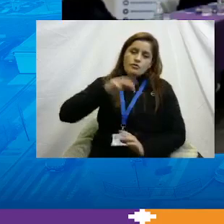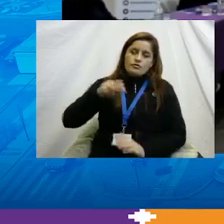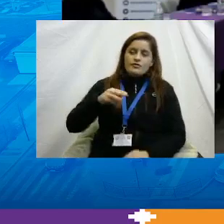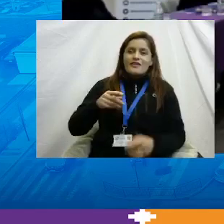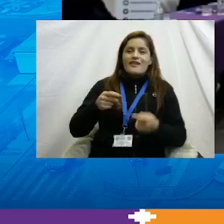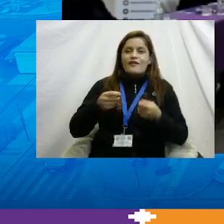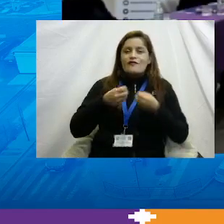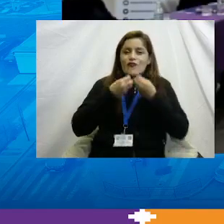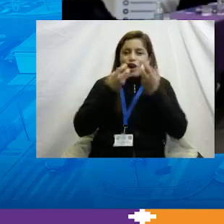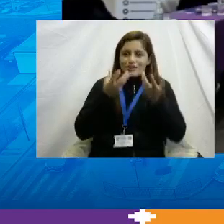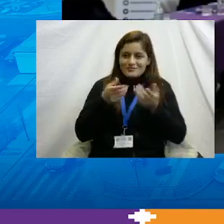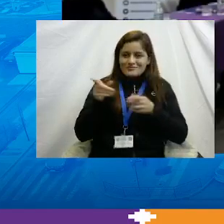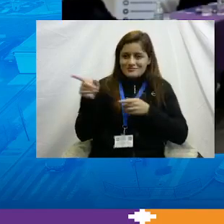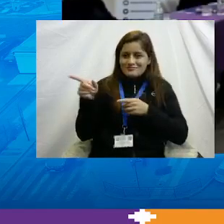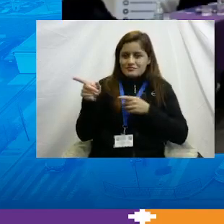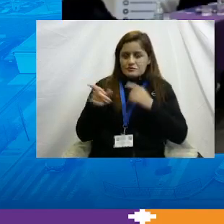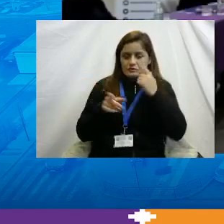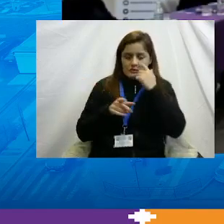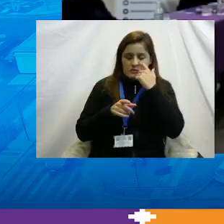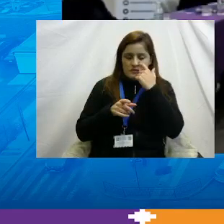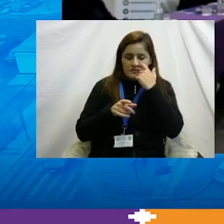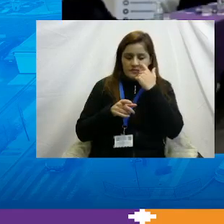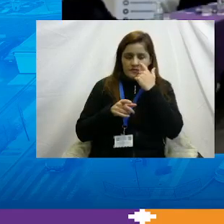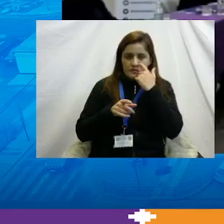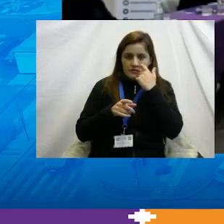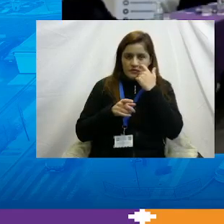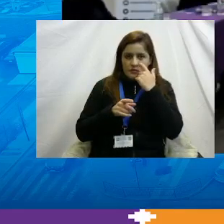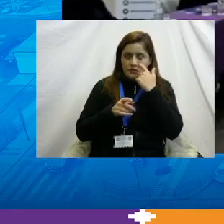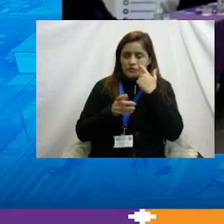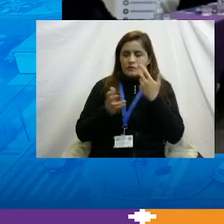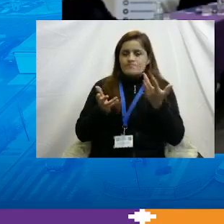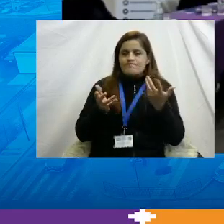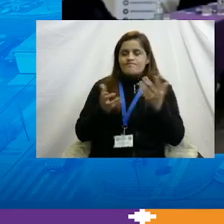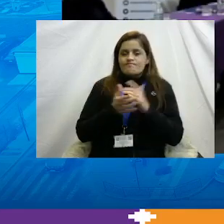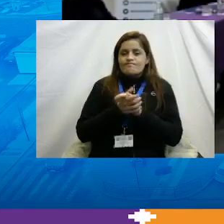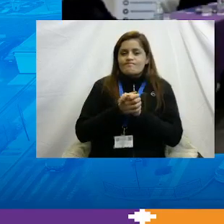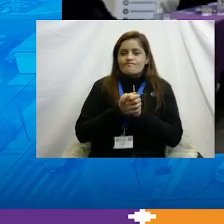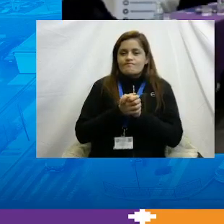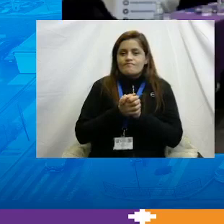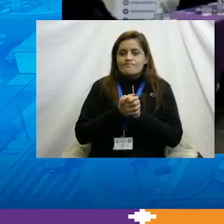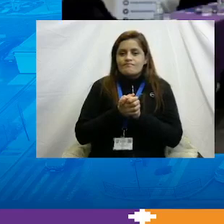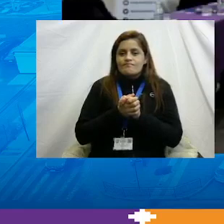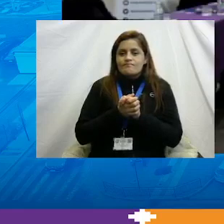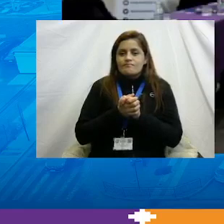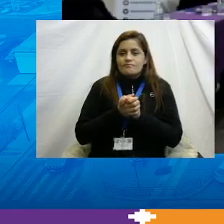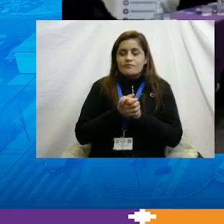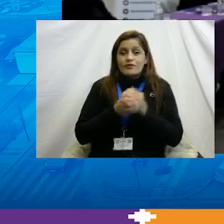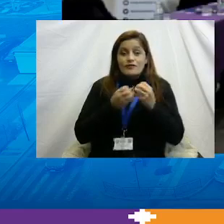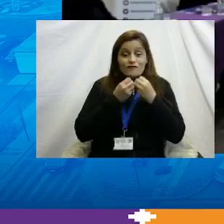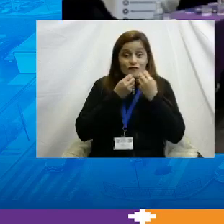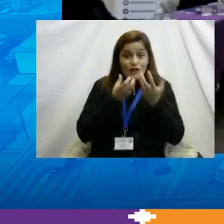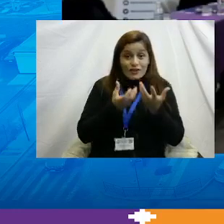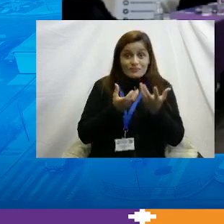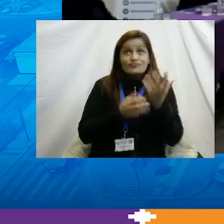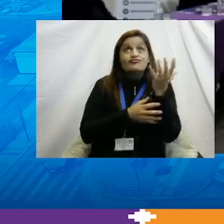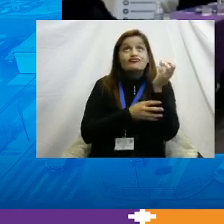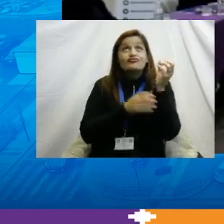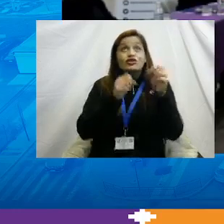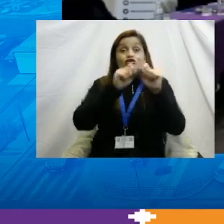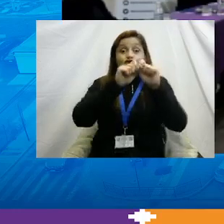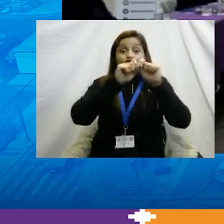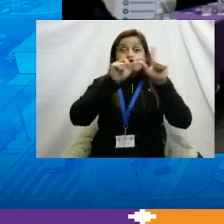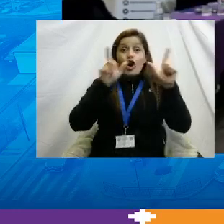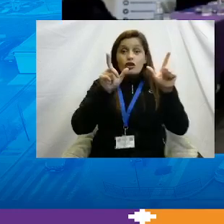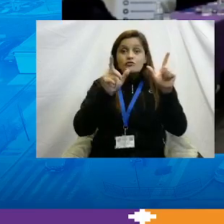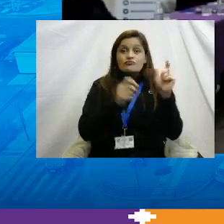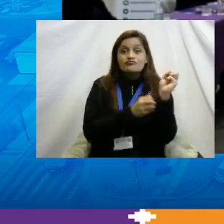que vende plantas y almacigueras, y por razones lógicas debe exponer sus plantas y almacigueras al sol para que